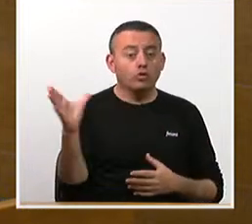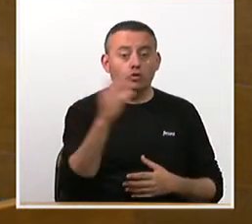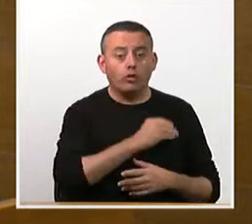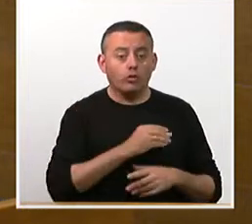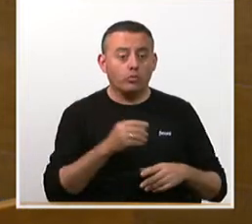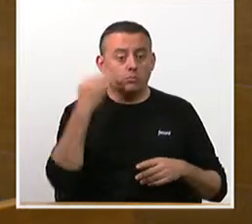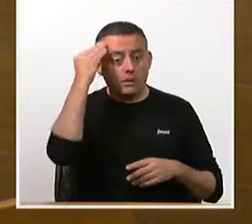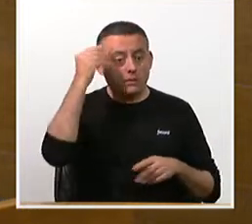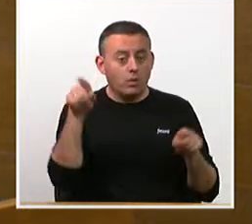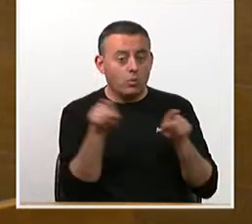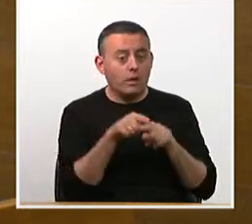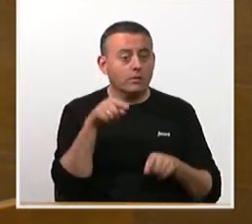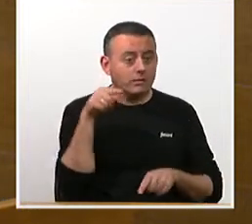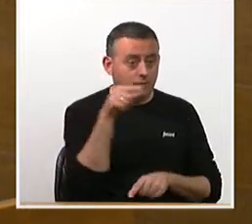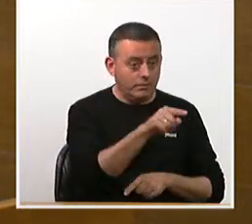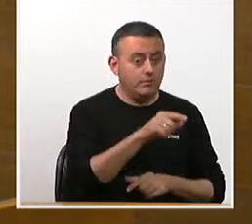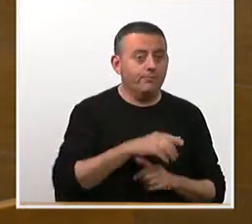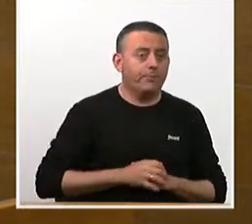votan señor